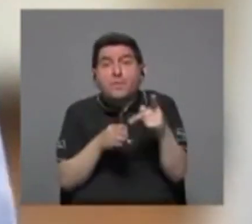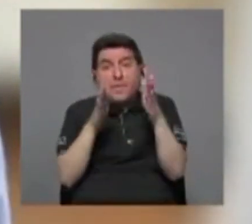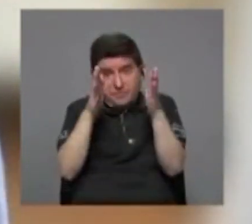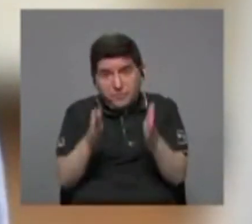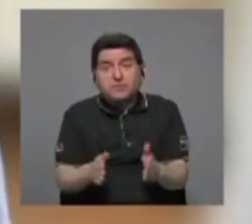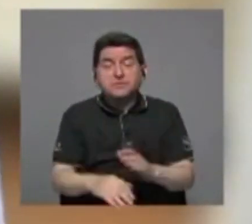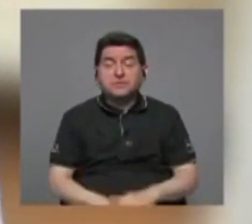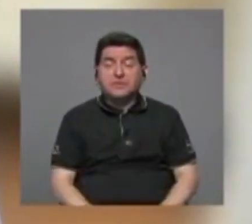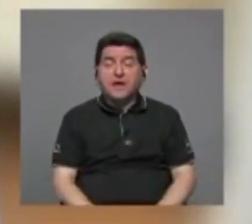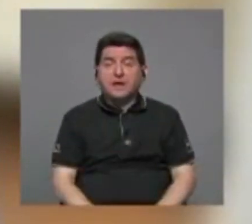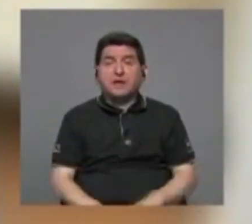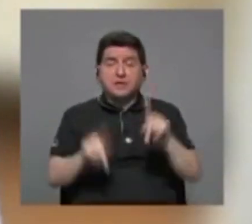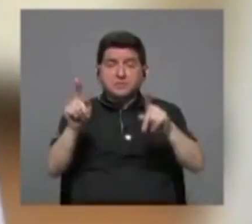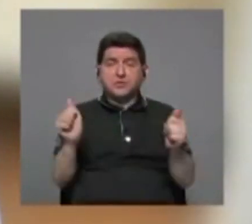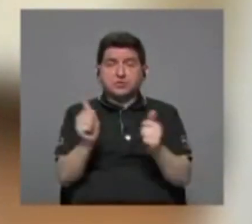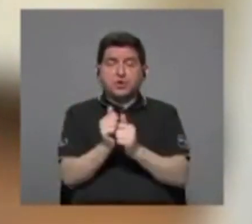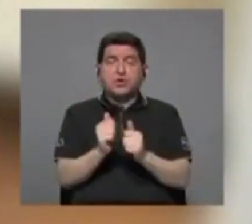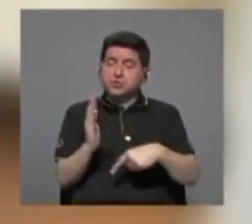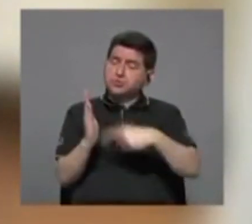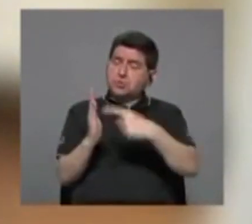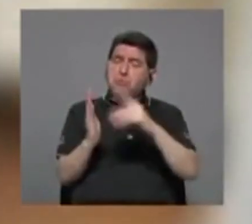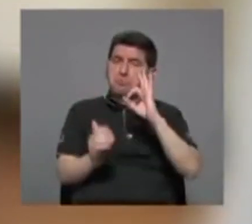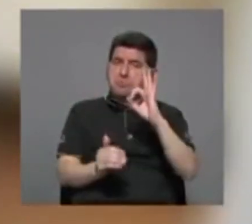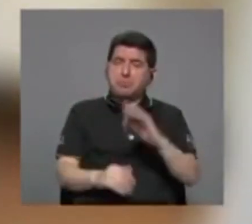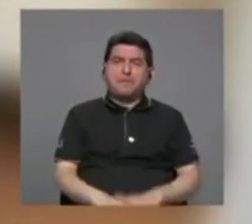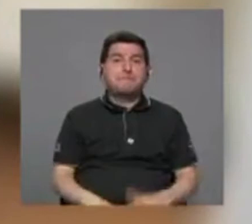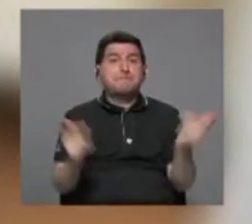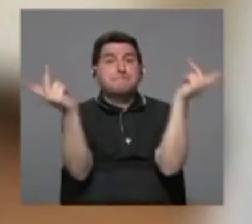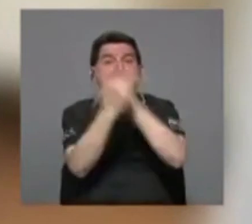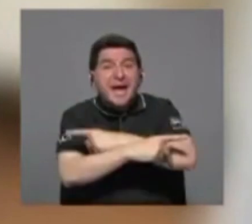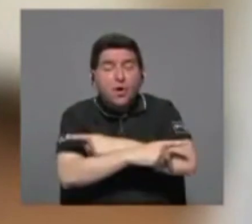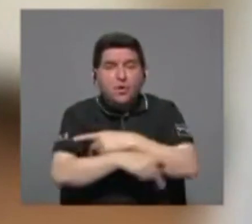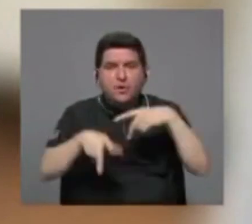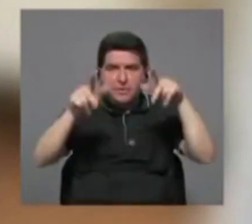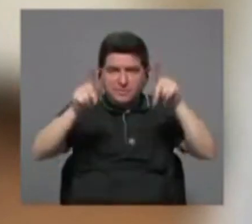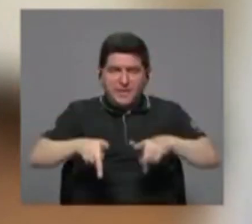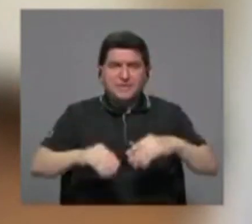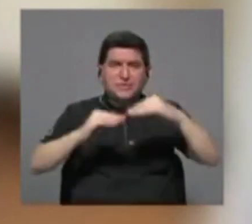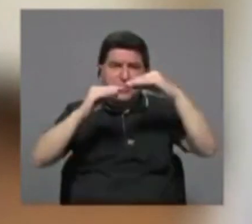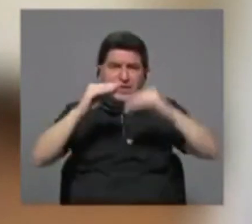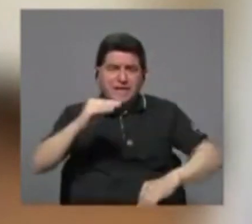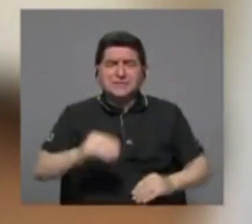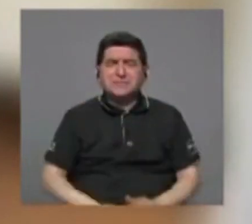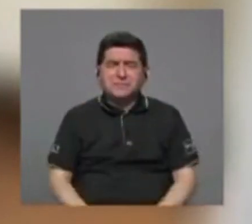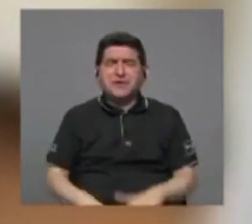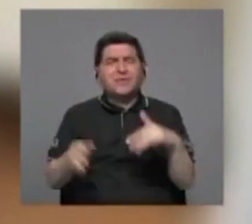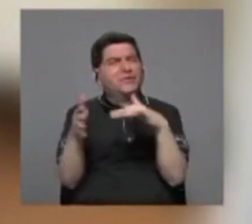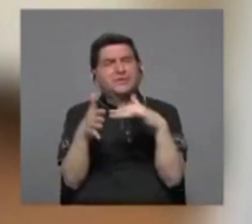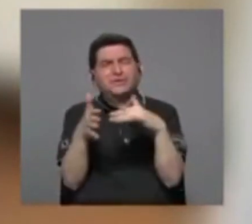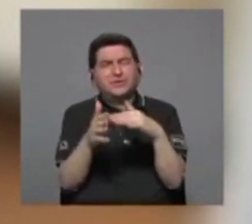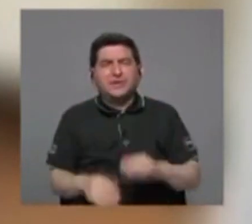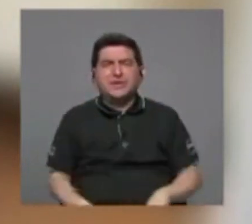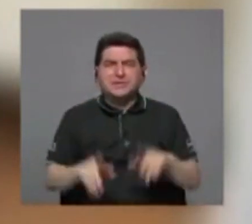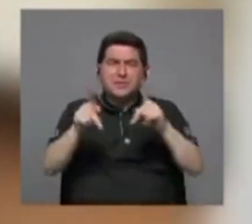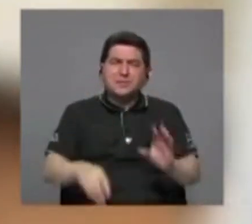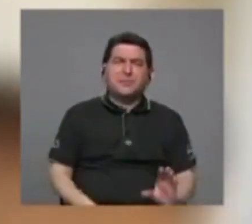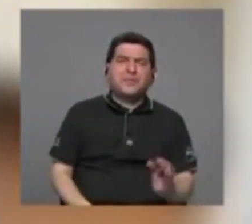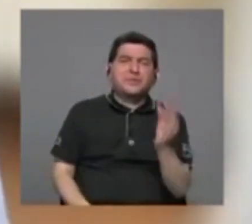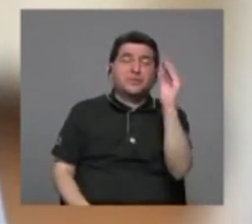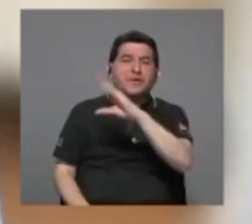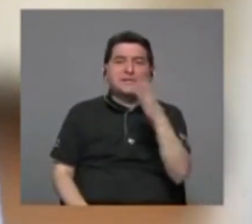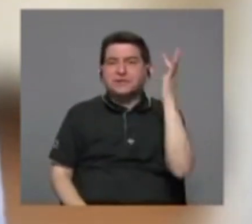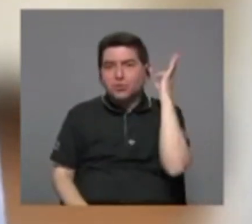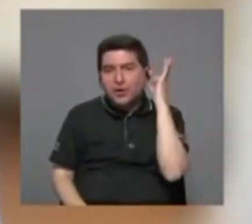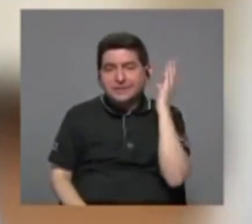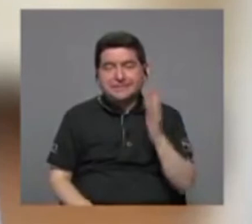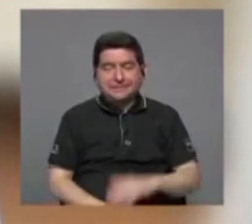profesionales, gente con calificación, y mucho peor para la gente de menores credenciales educativas, los más jóvenes y las mujeres,